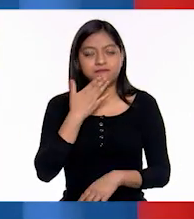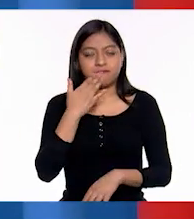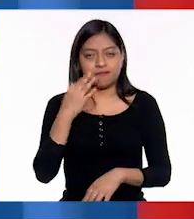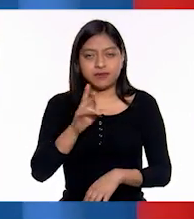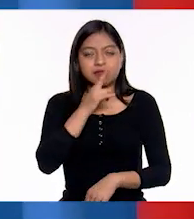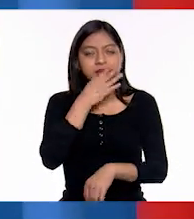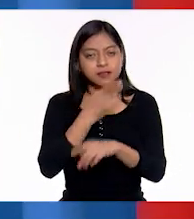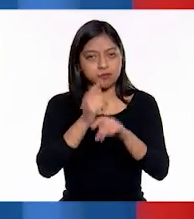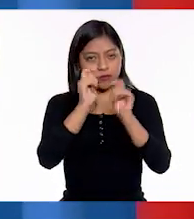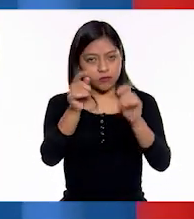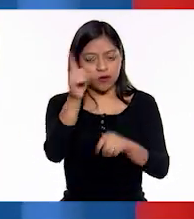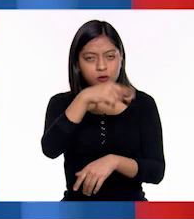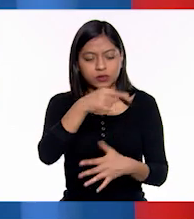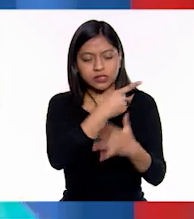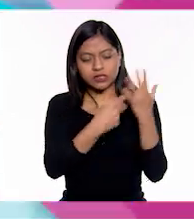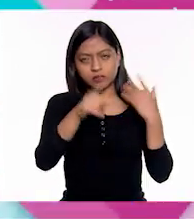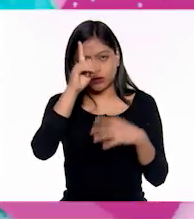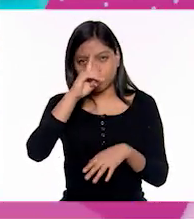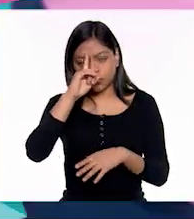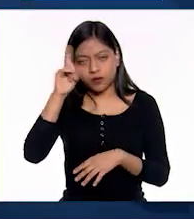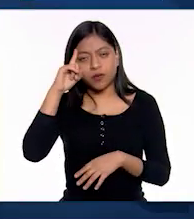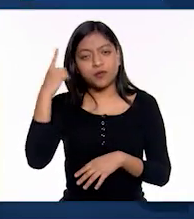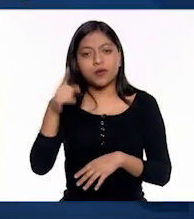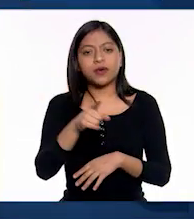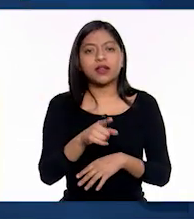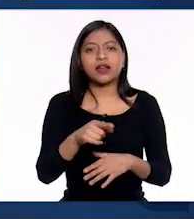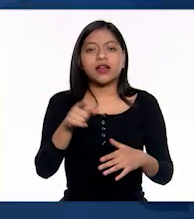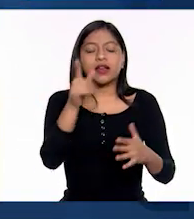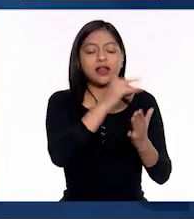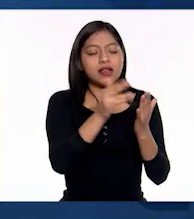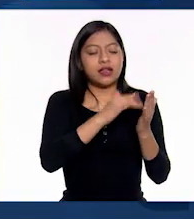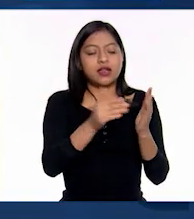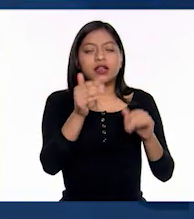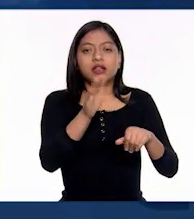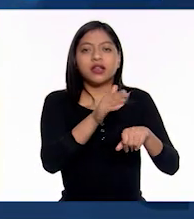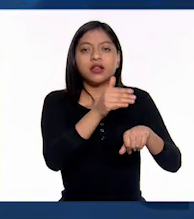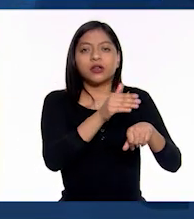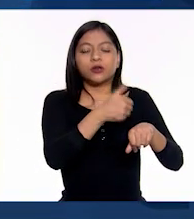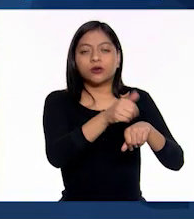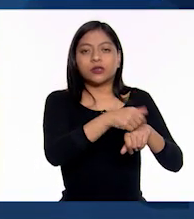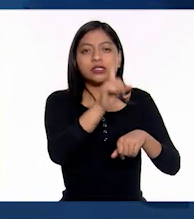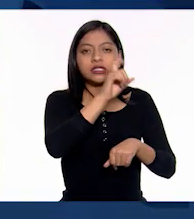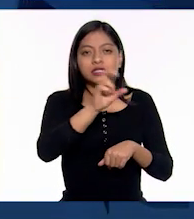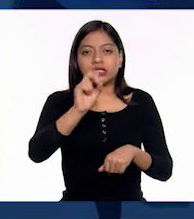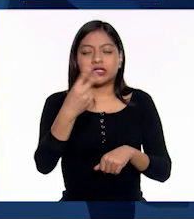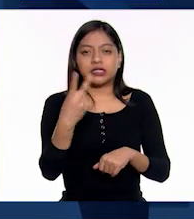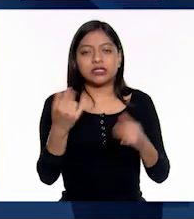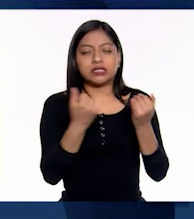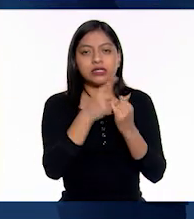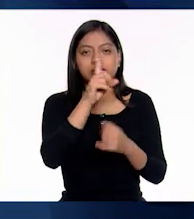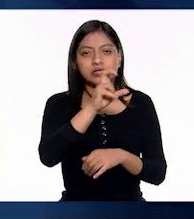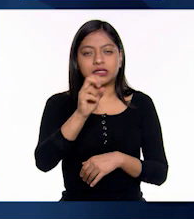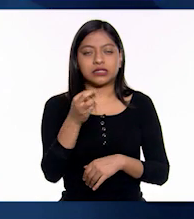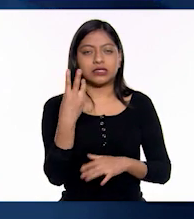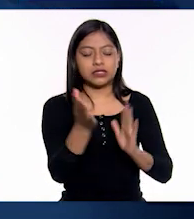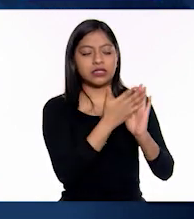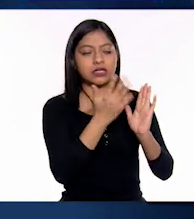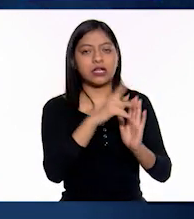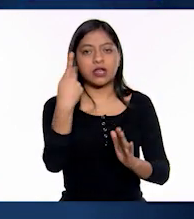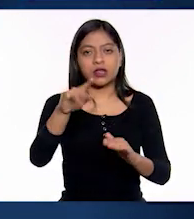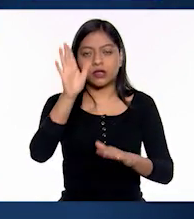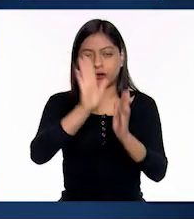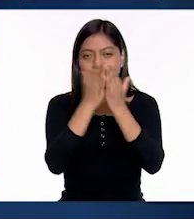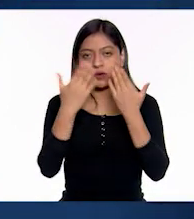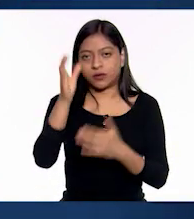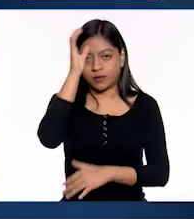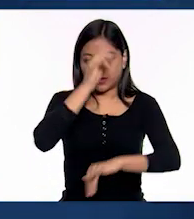Vamos a leer algunas recomendaciones que se dan en las páginas 132 y 133 de nuestro libro de texto de Ciencias Naturales.